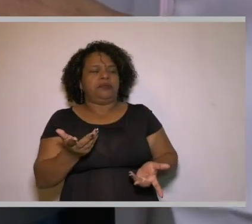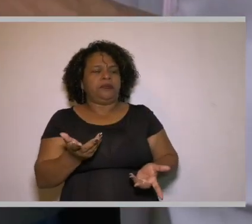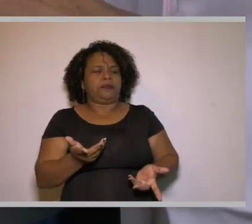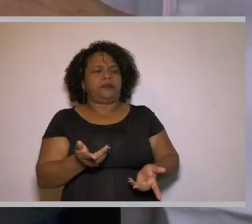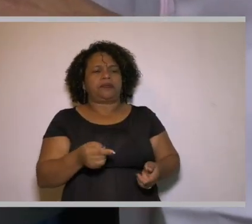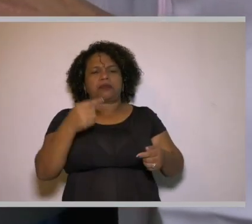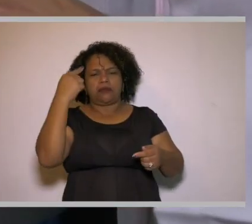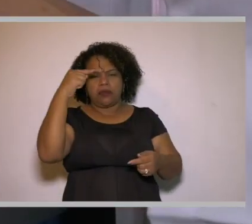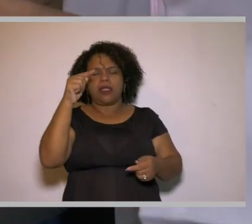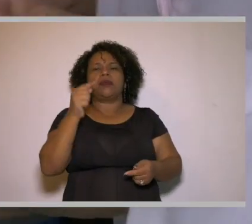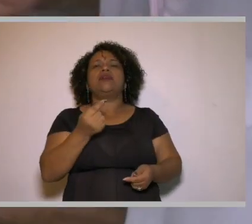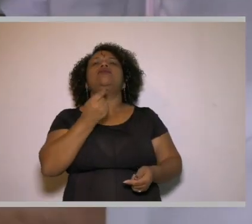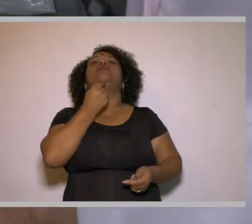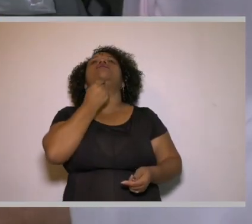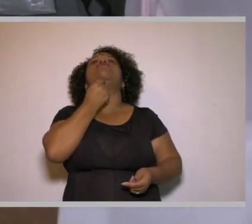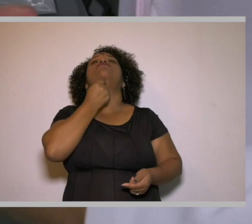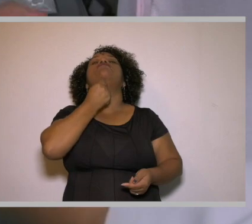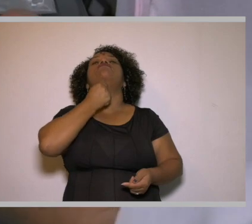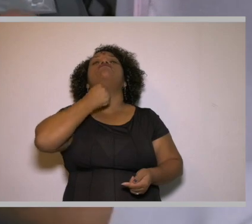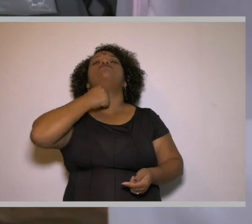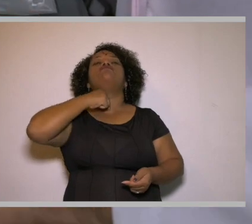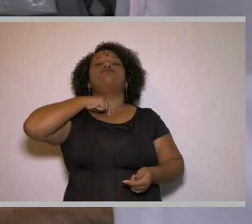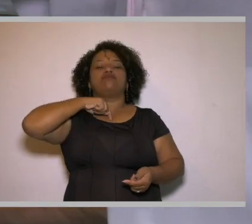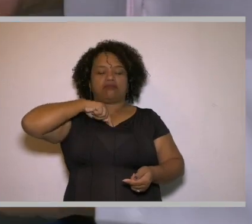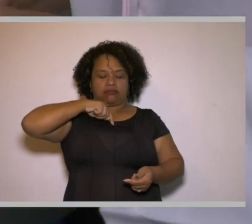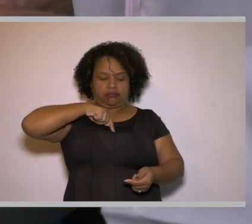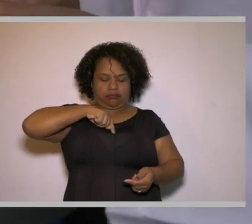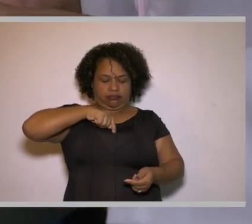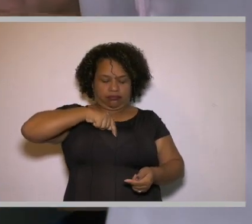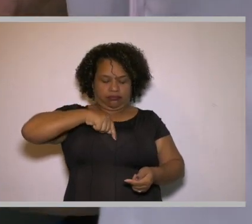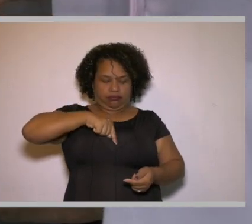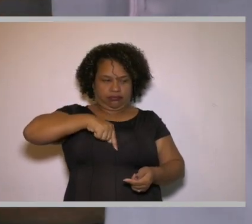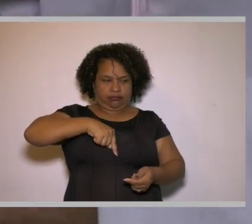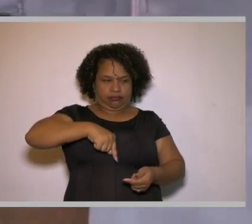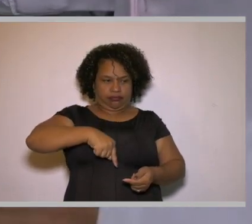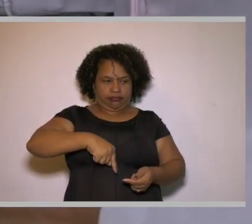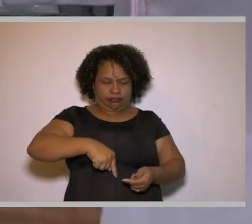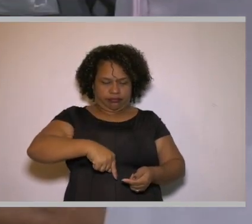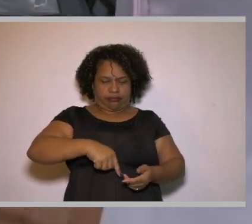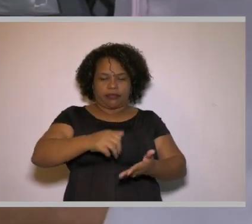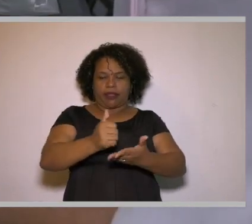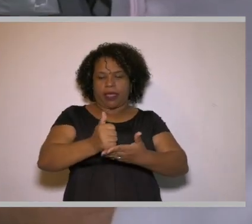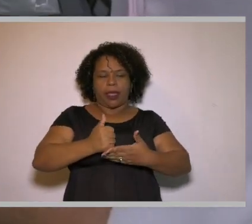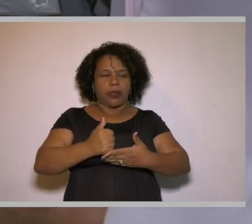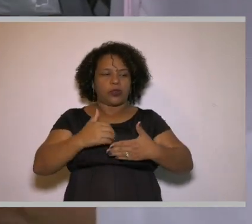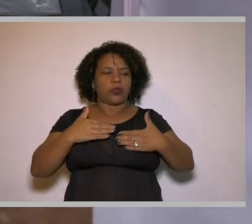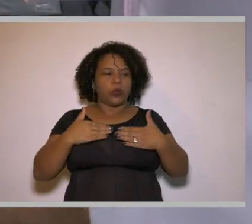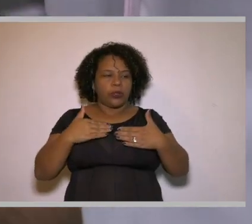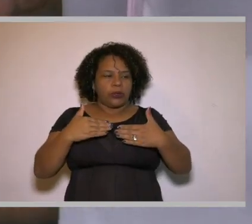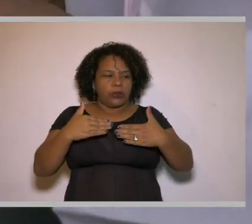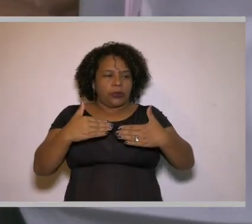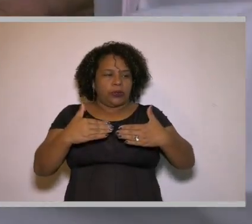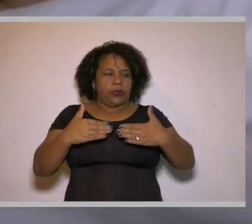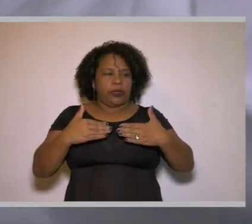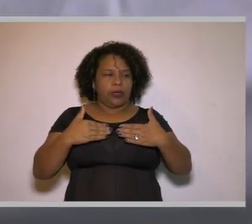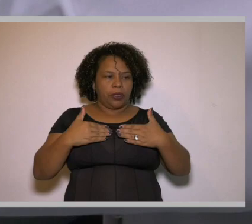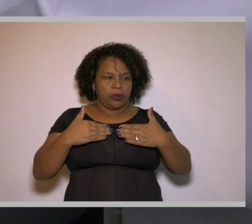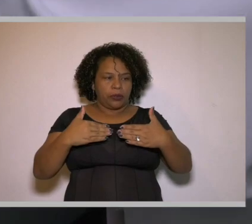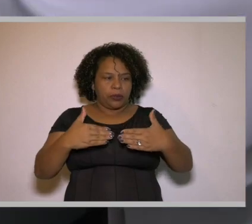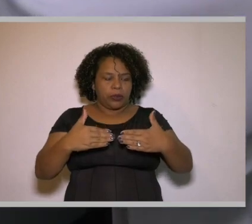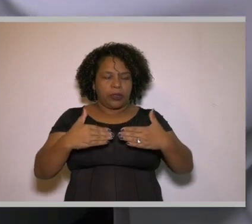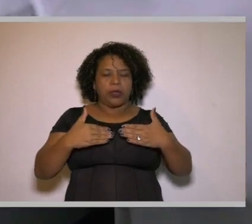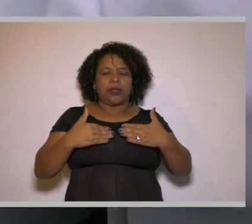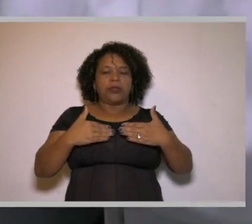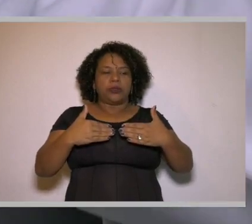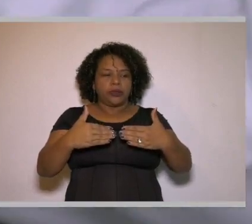laringoscopio, para introducir un tubo, que es el tubo endotraqueal, directamente hacia los pulmones, y por esa área entonces